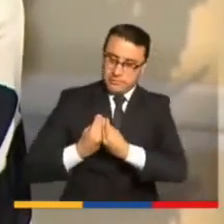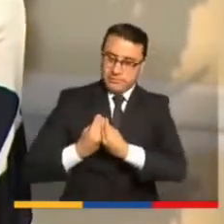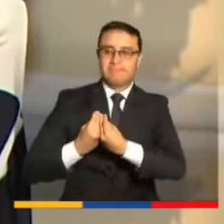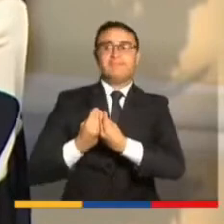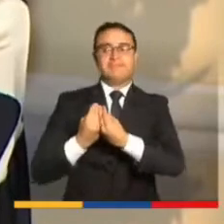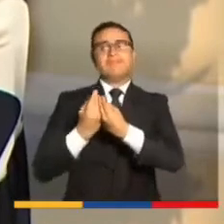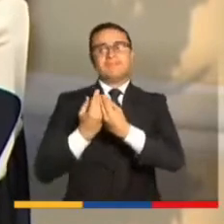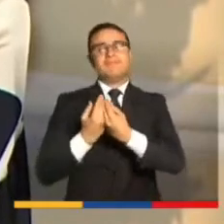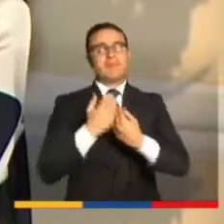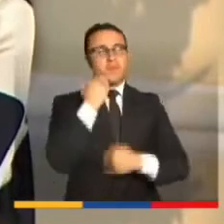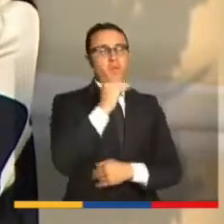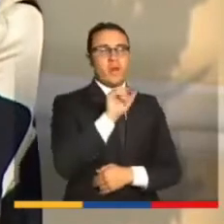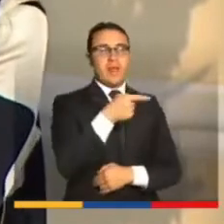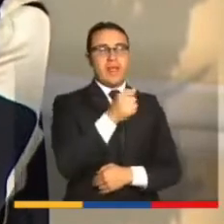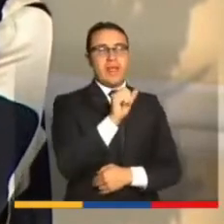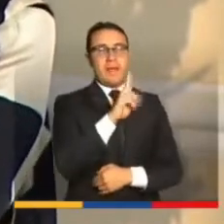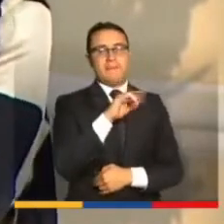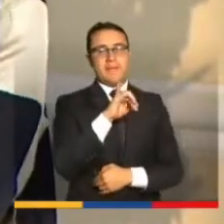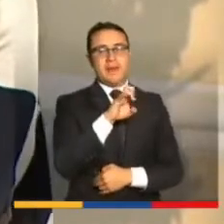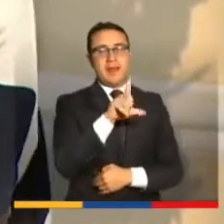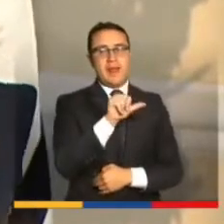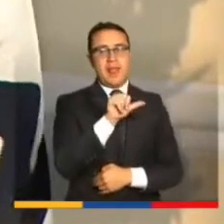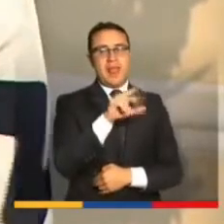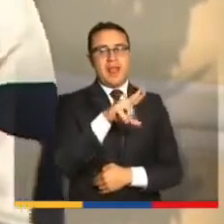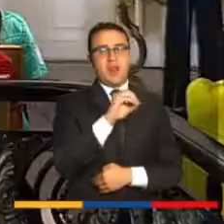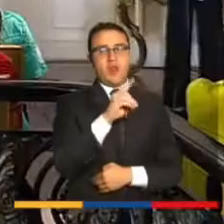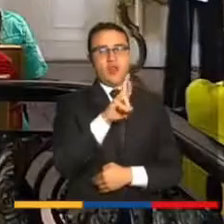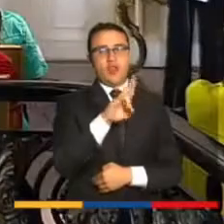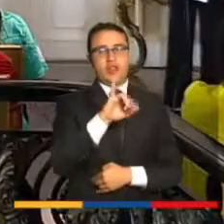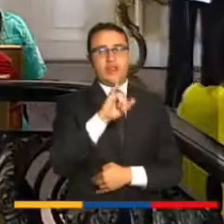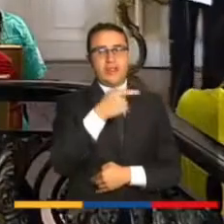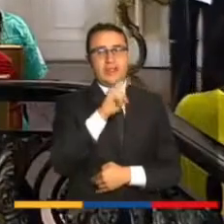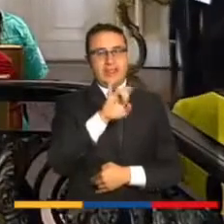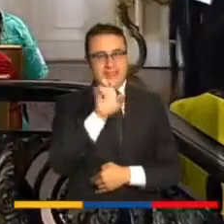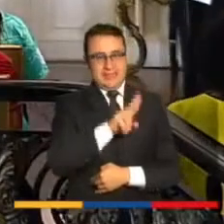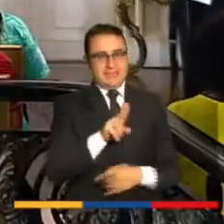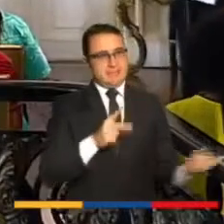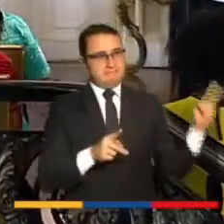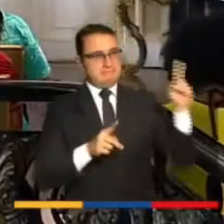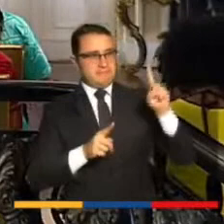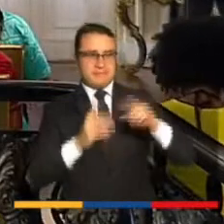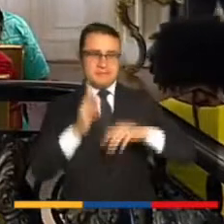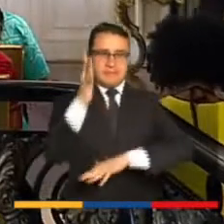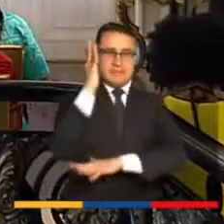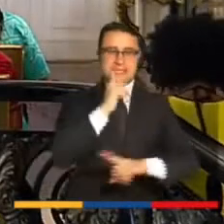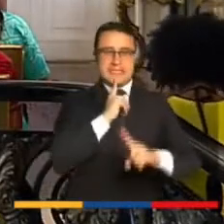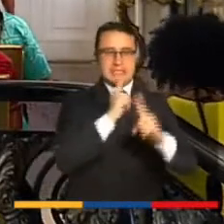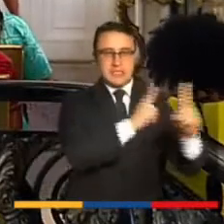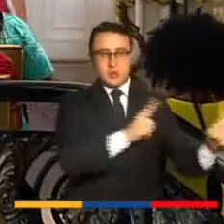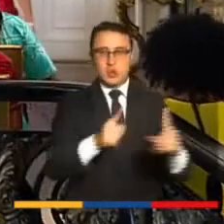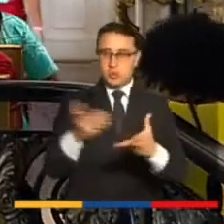Gabriela Rodríguez, a quien le pedimos por favor que nos regale unas palabras. Bienvenida.